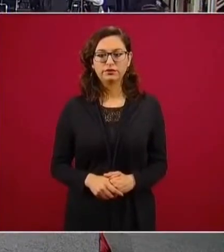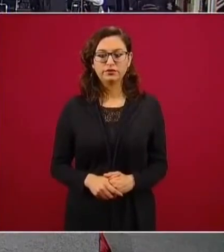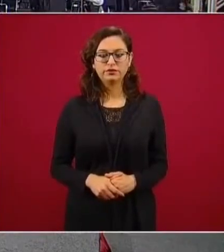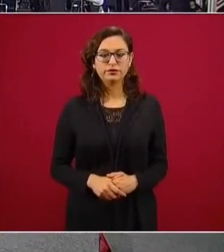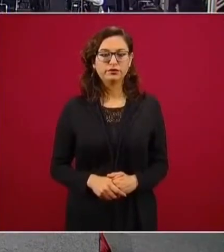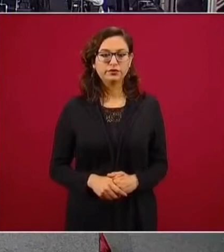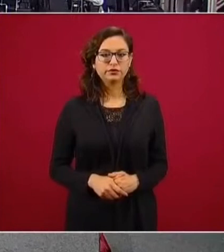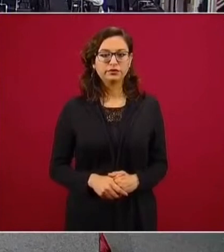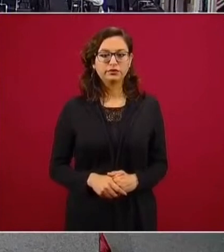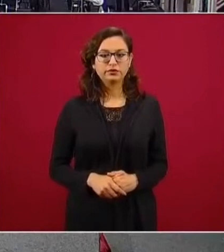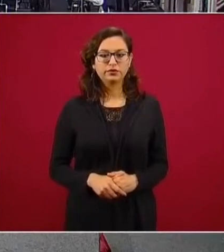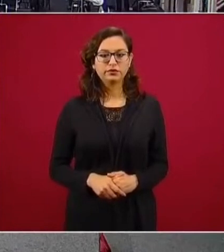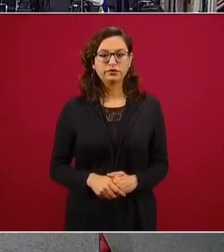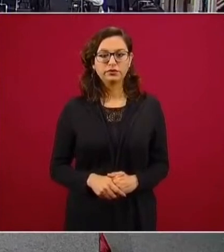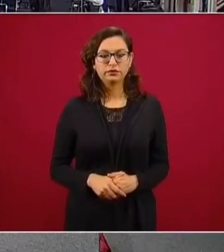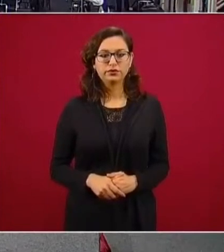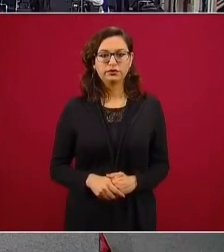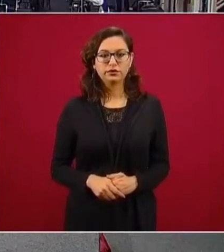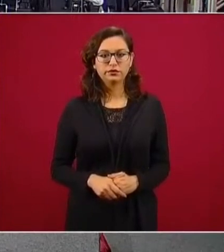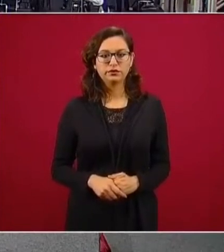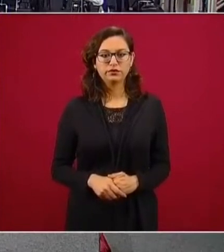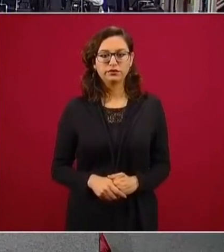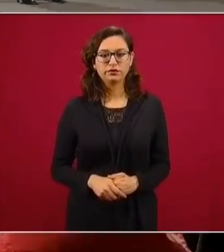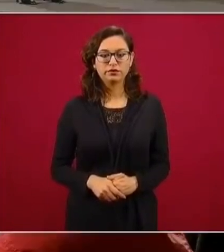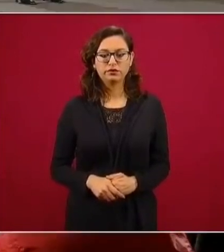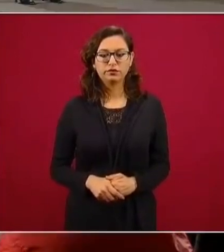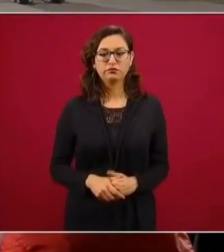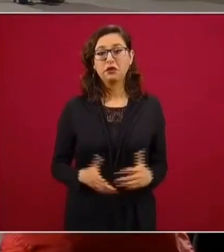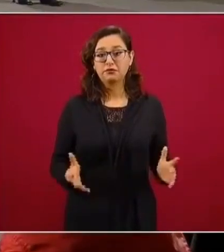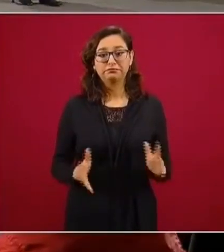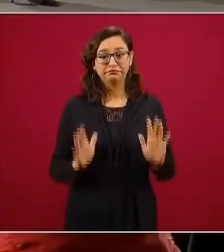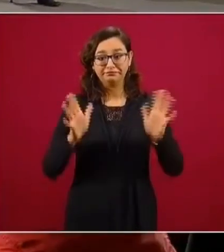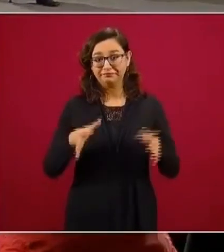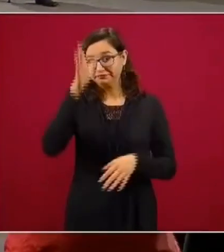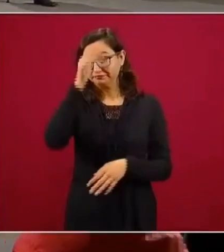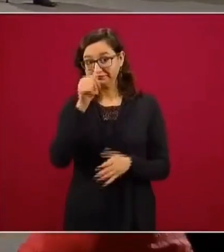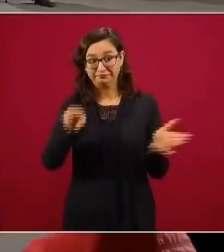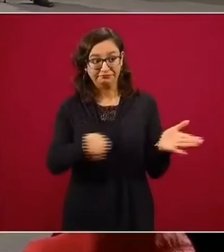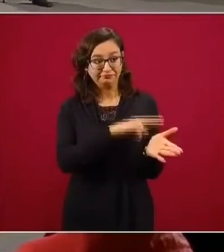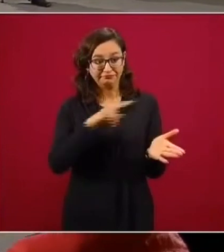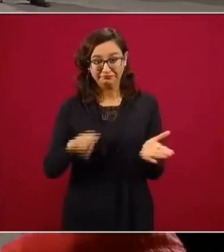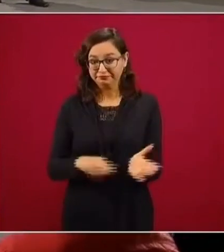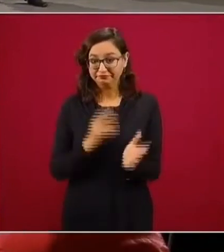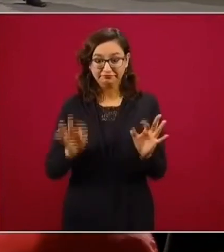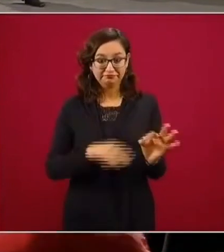esto es lo que se acaba de convenir,